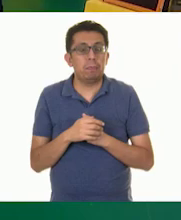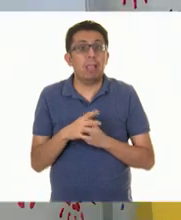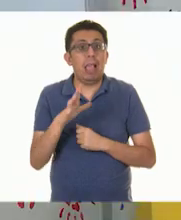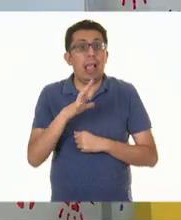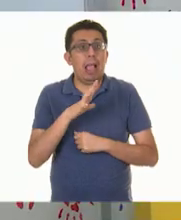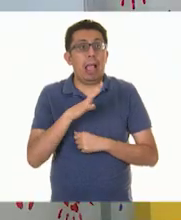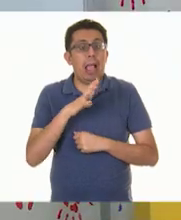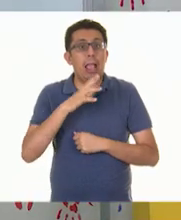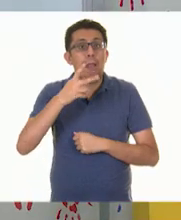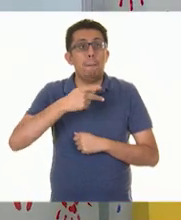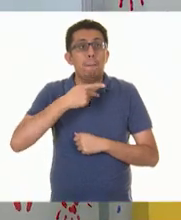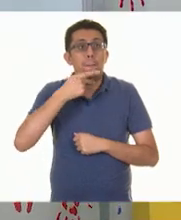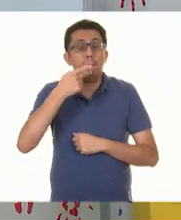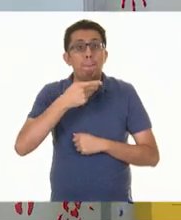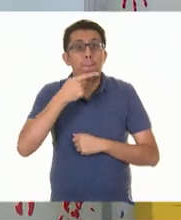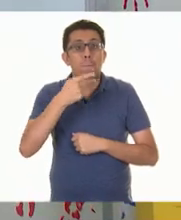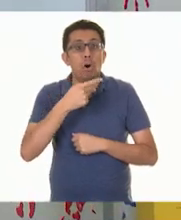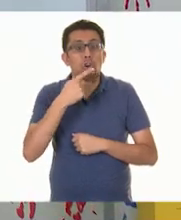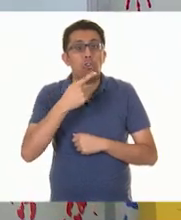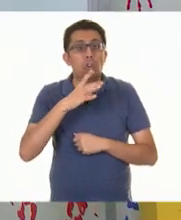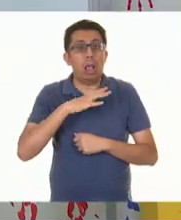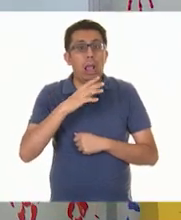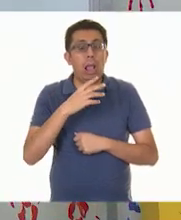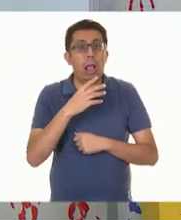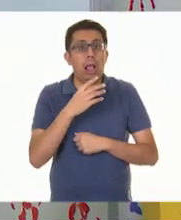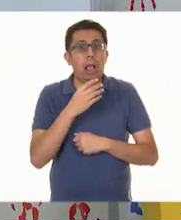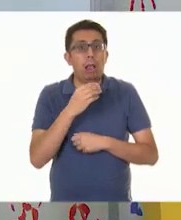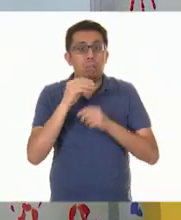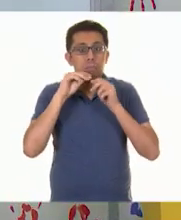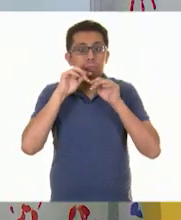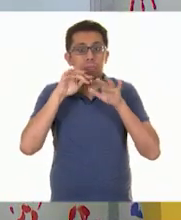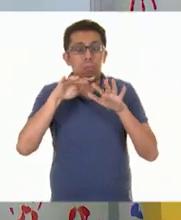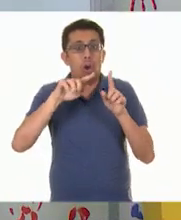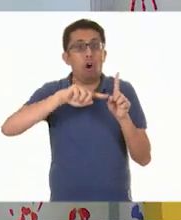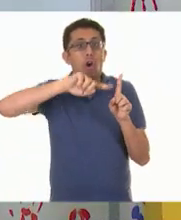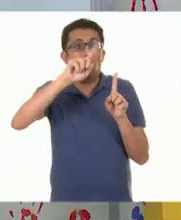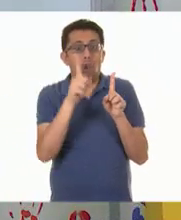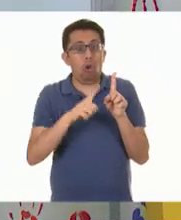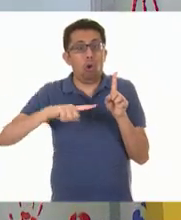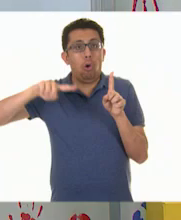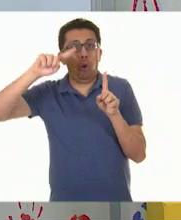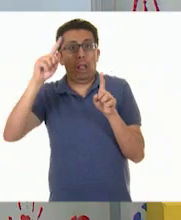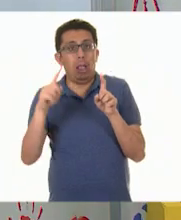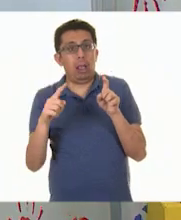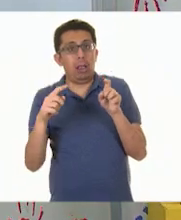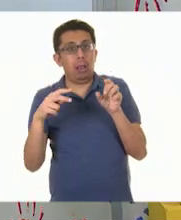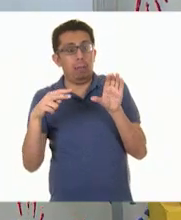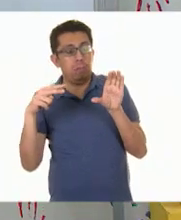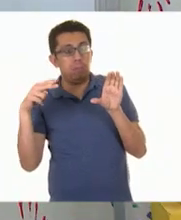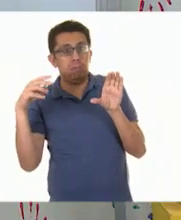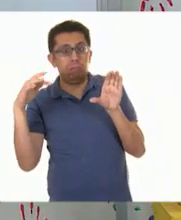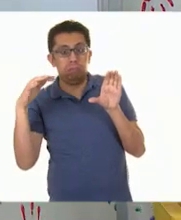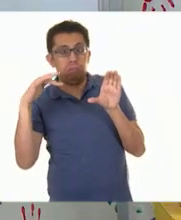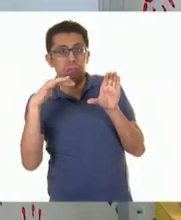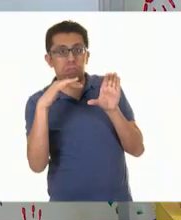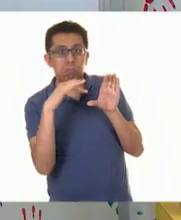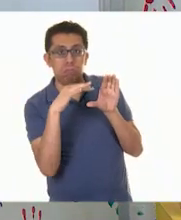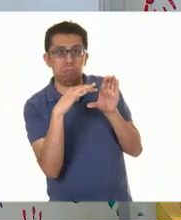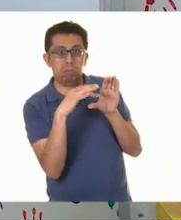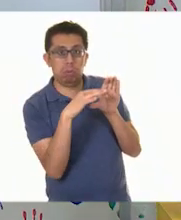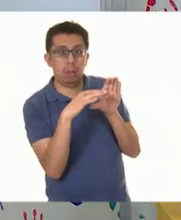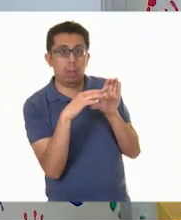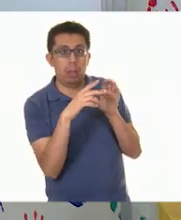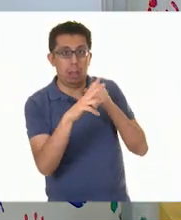sonoras que están entrando al vaso. En ese momento se mueven por el aire. Chocan con el vaso y hacen que